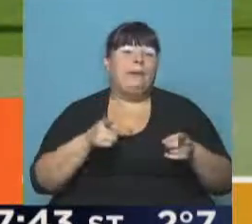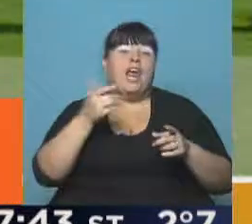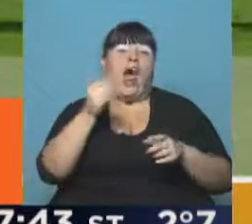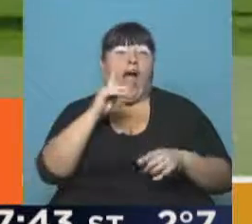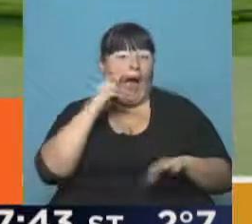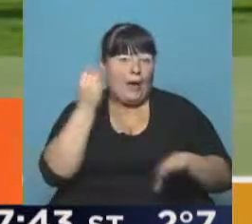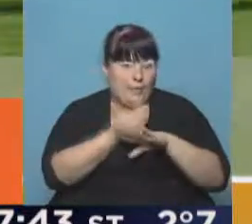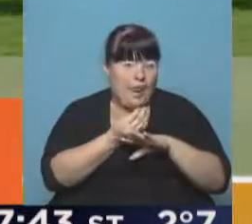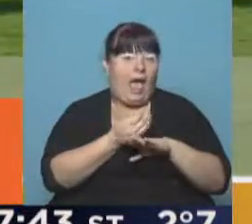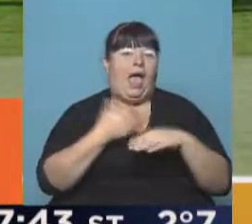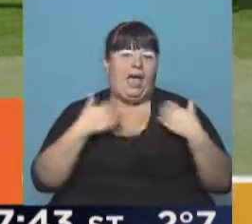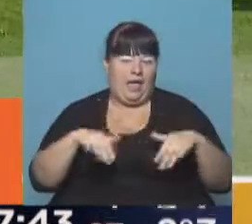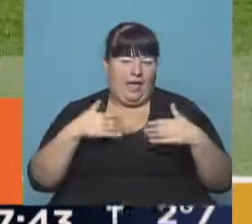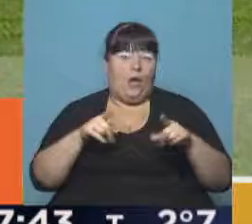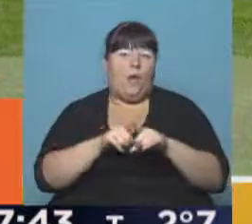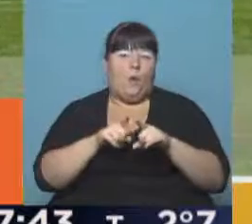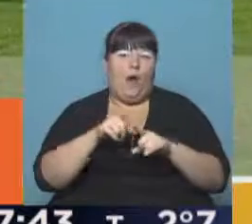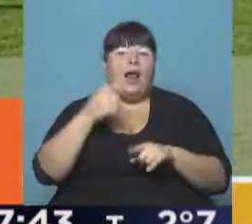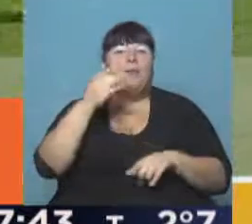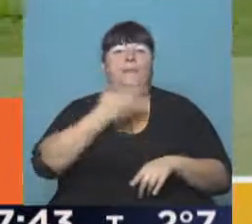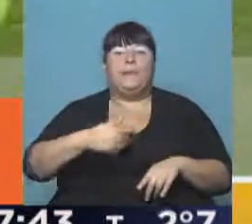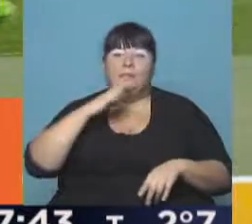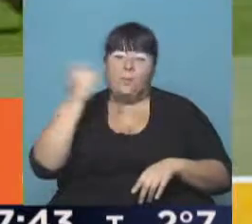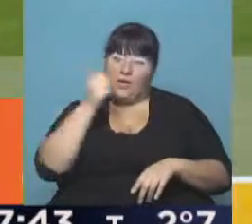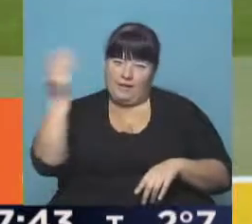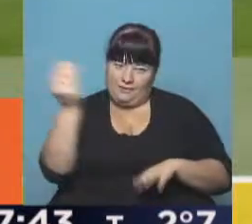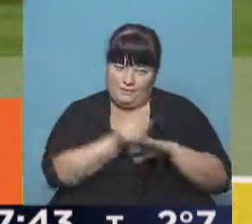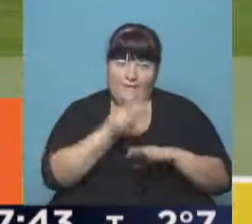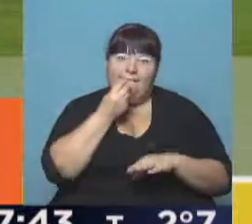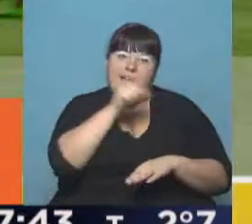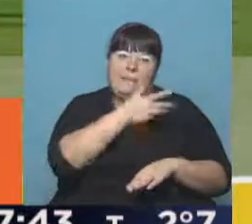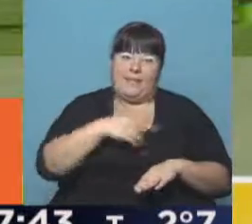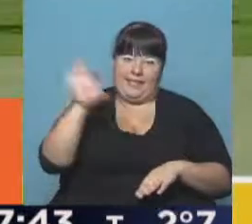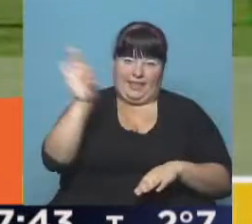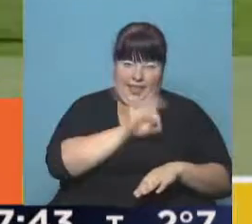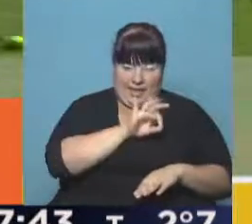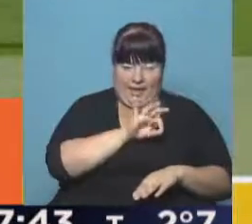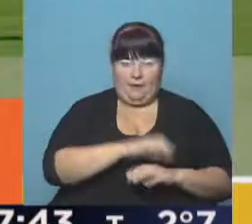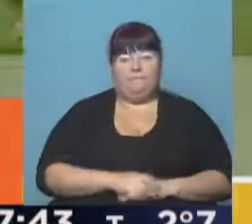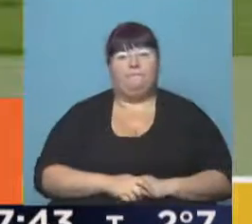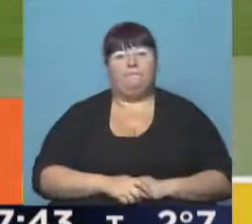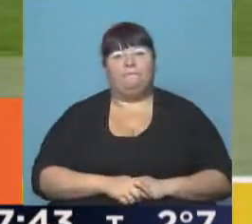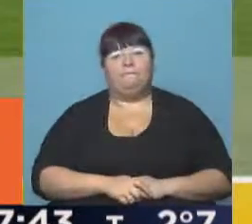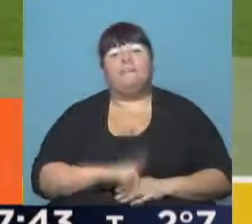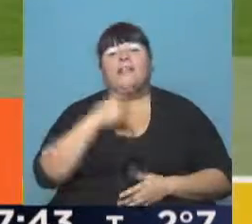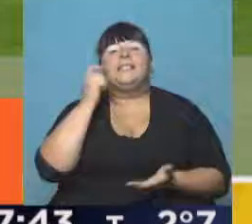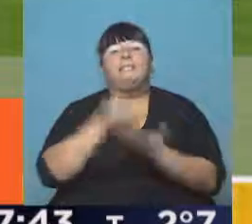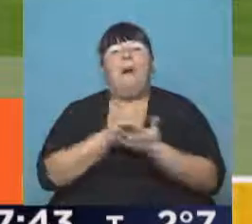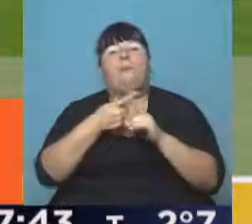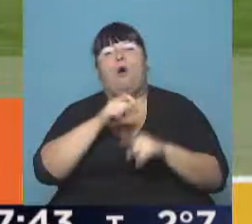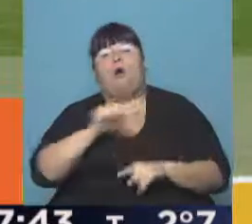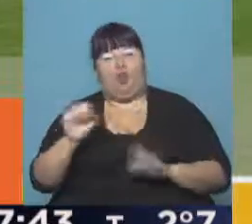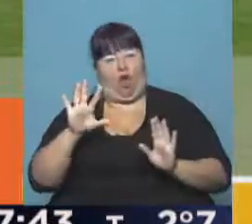Guanchope Ávila es a Angelici, quien lo trajo y fue del gusto personal del presidente de Boca, que le paguen por gol.